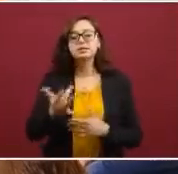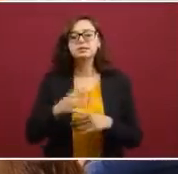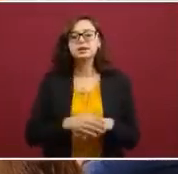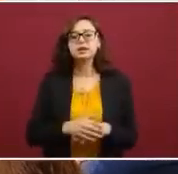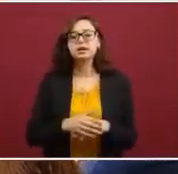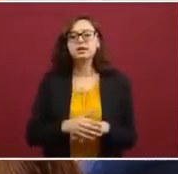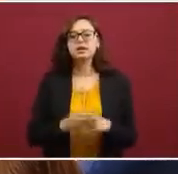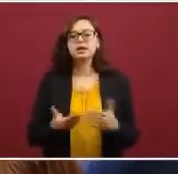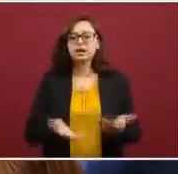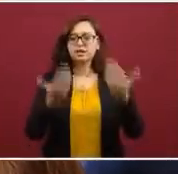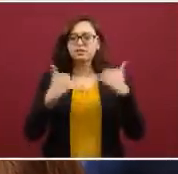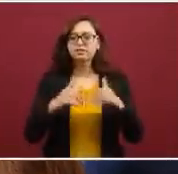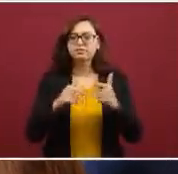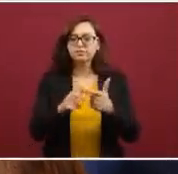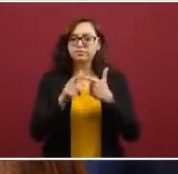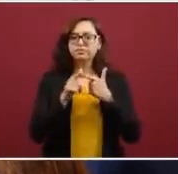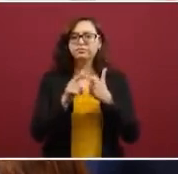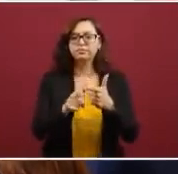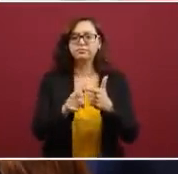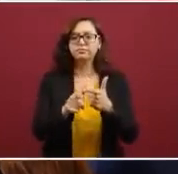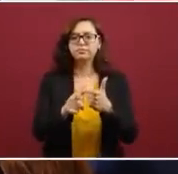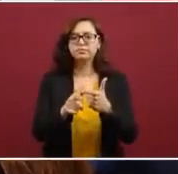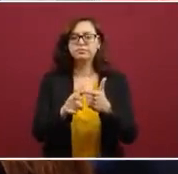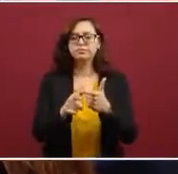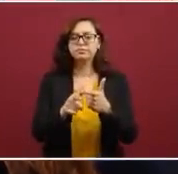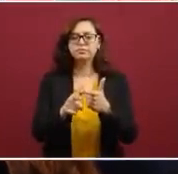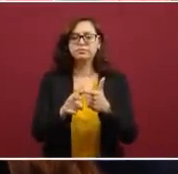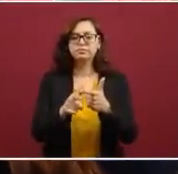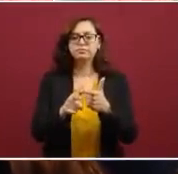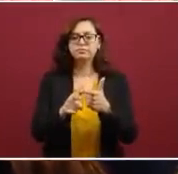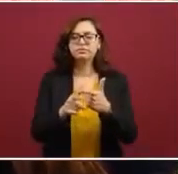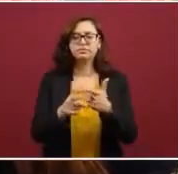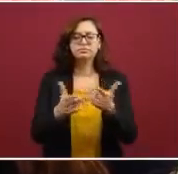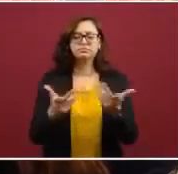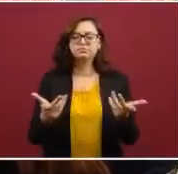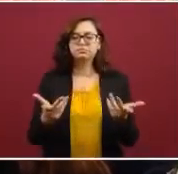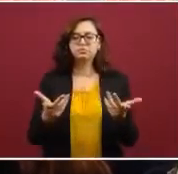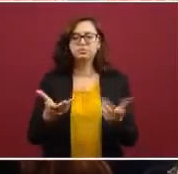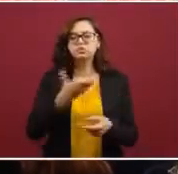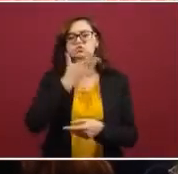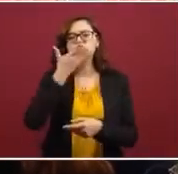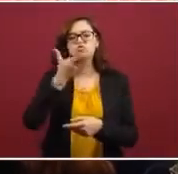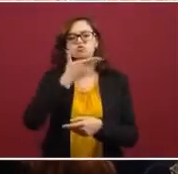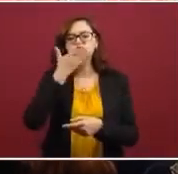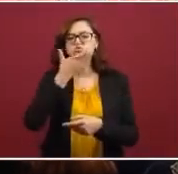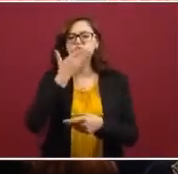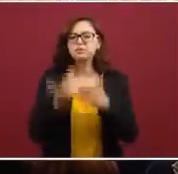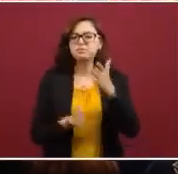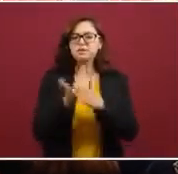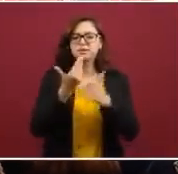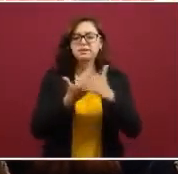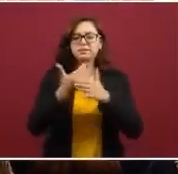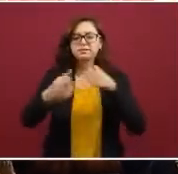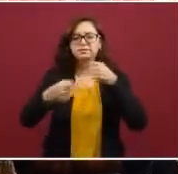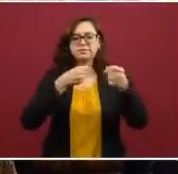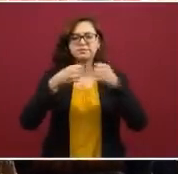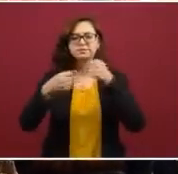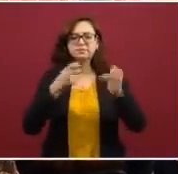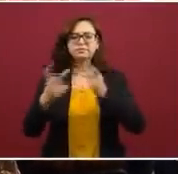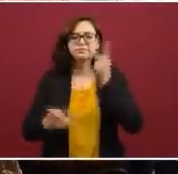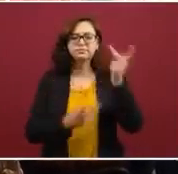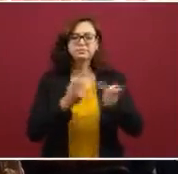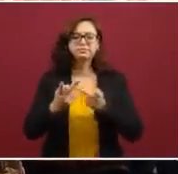vamos a continuar con esta conferencia de prensa, este